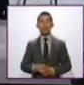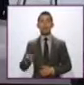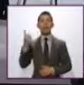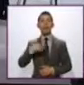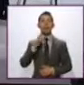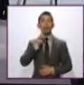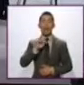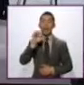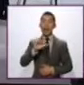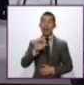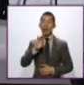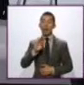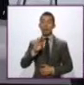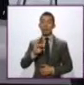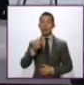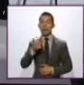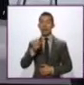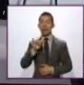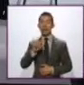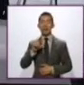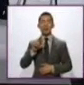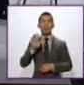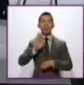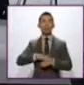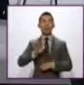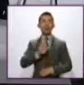Abigail Arredondo. Muy bien. ¿Alguien más?